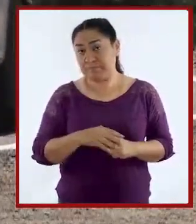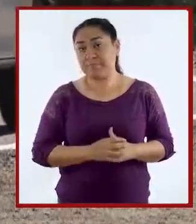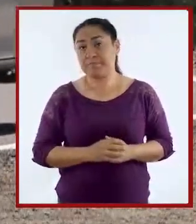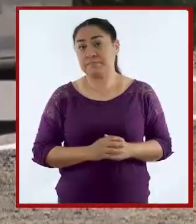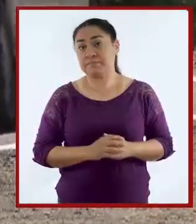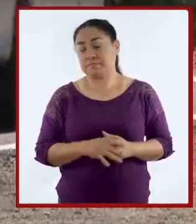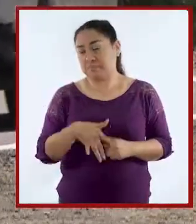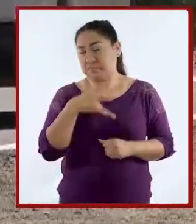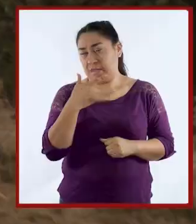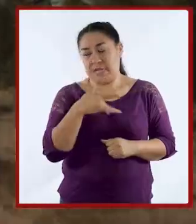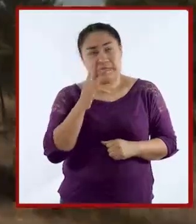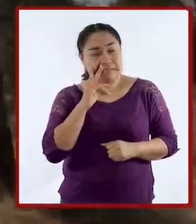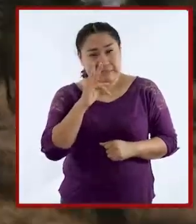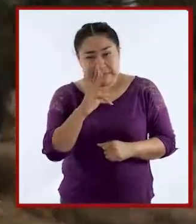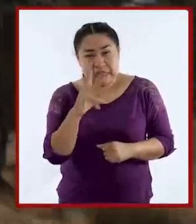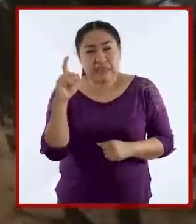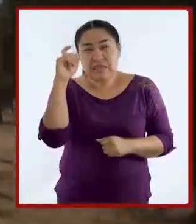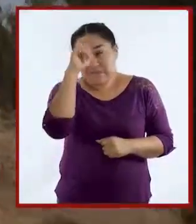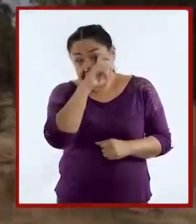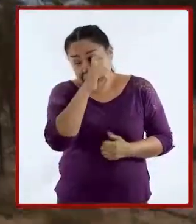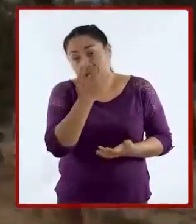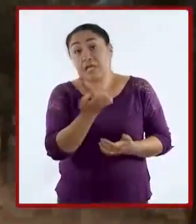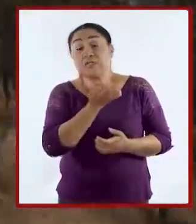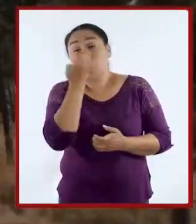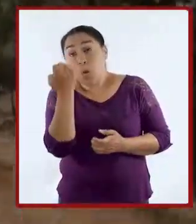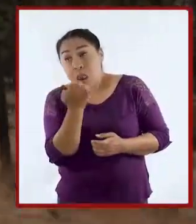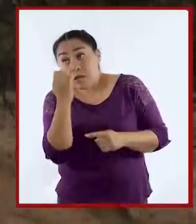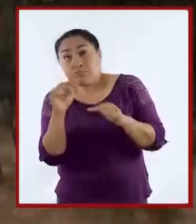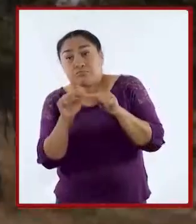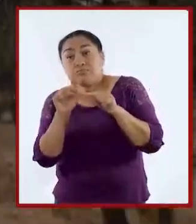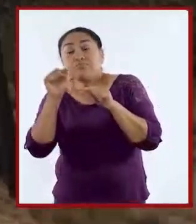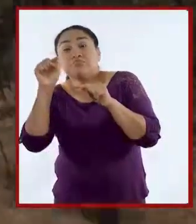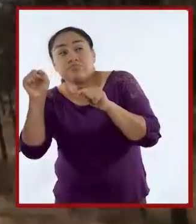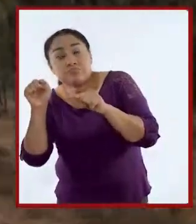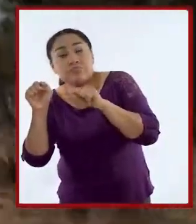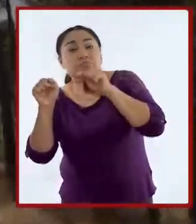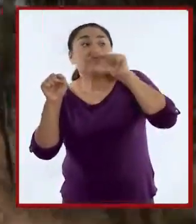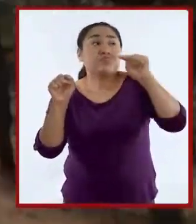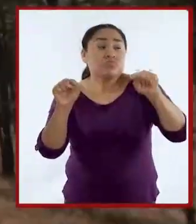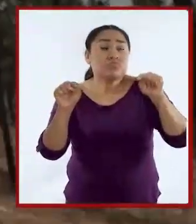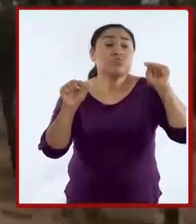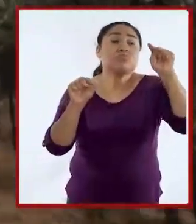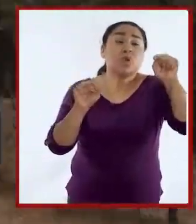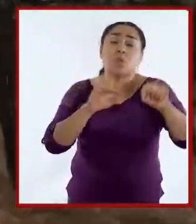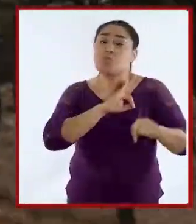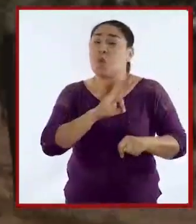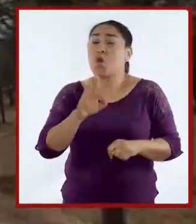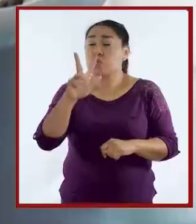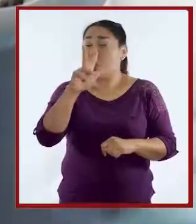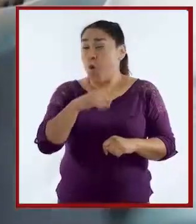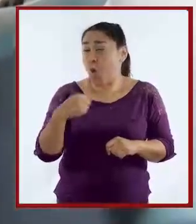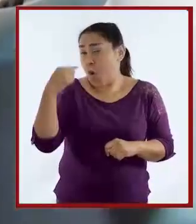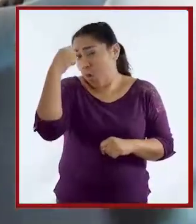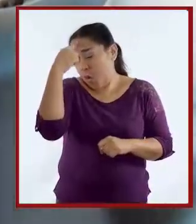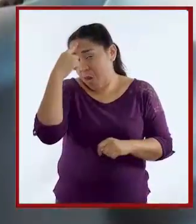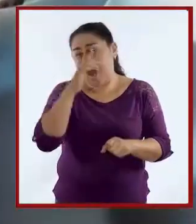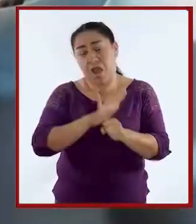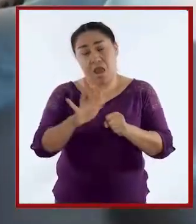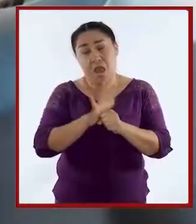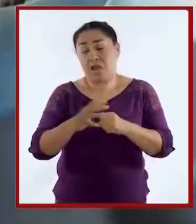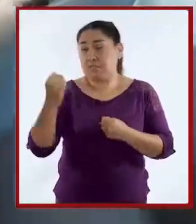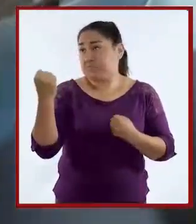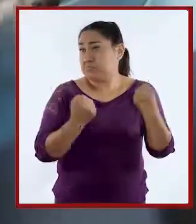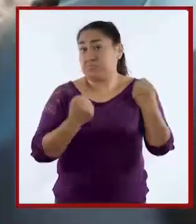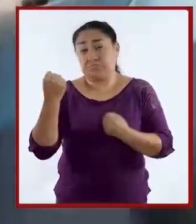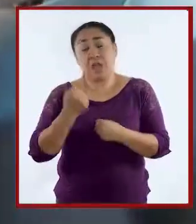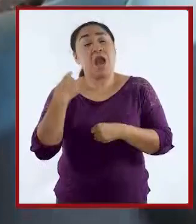difícil, en donde de una escuela a otra pudiéramos hacer un transcurso de 18 horas en